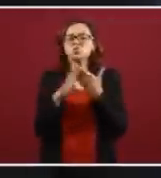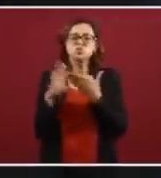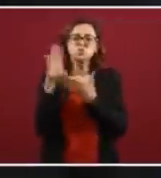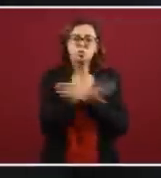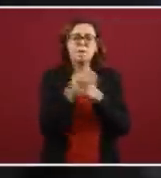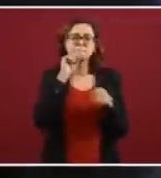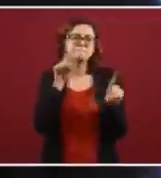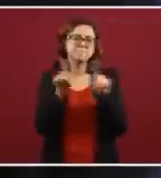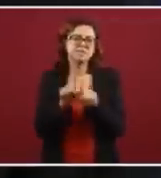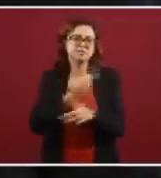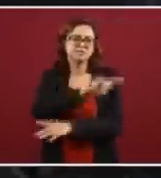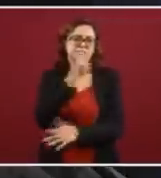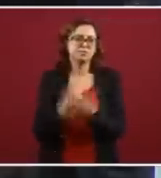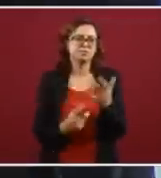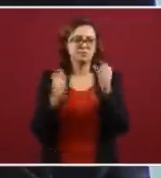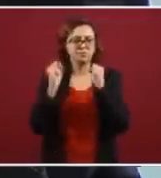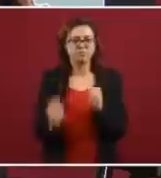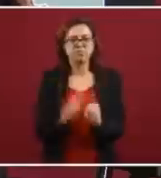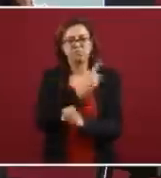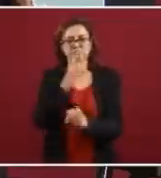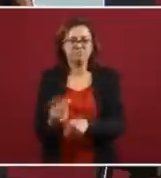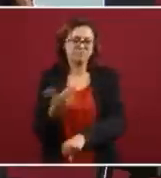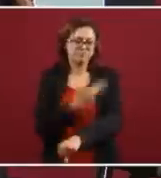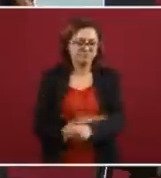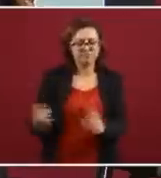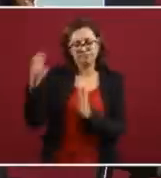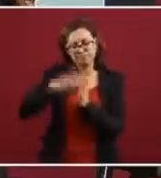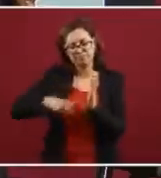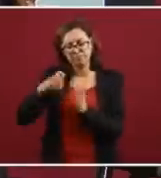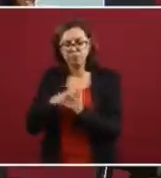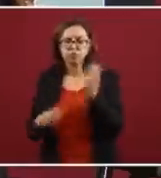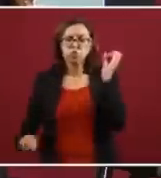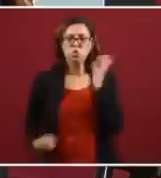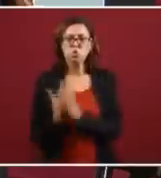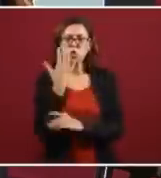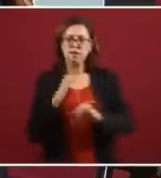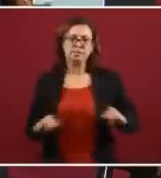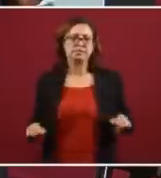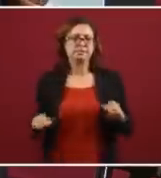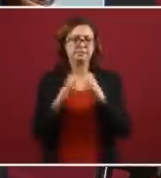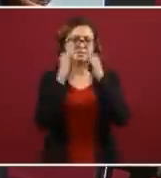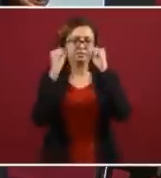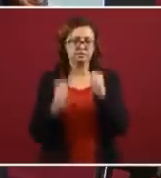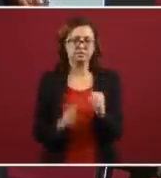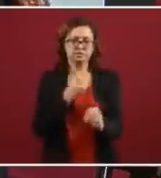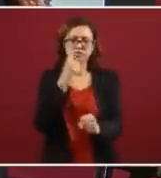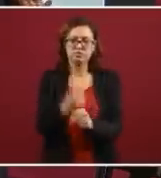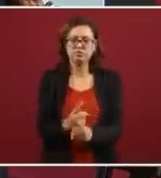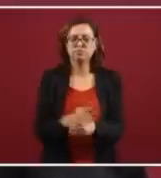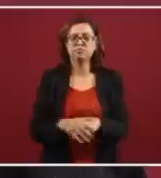programas de seguridad. Rediseño y creación de nuevas instituciones de seguridad. Desapareció el Estado